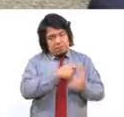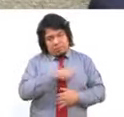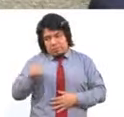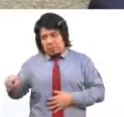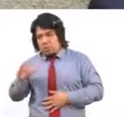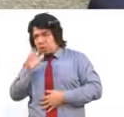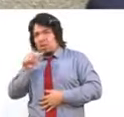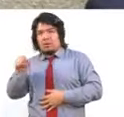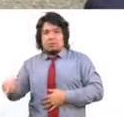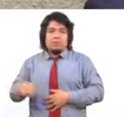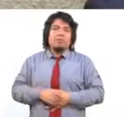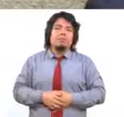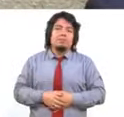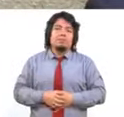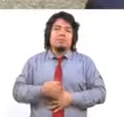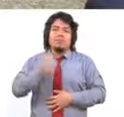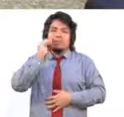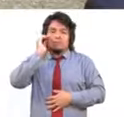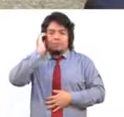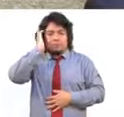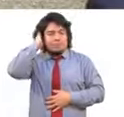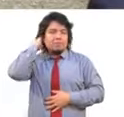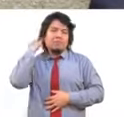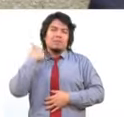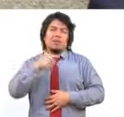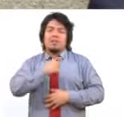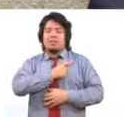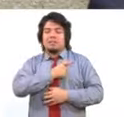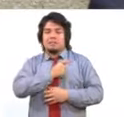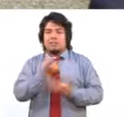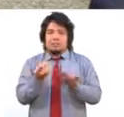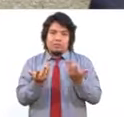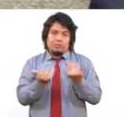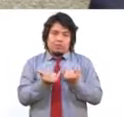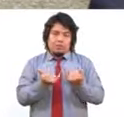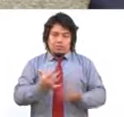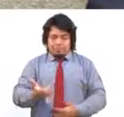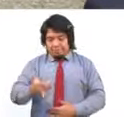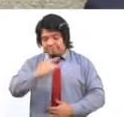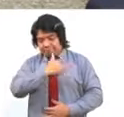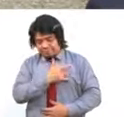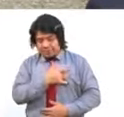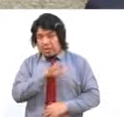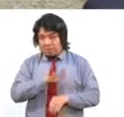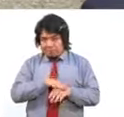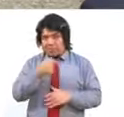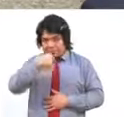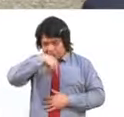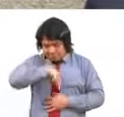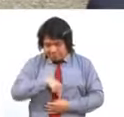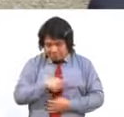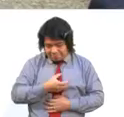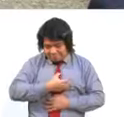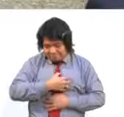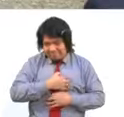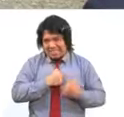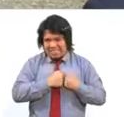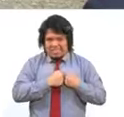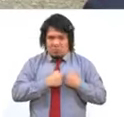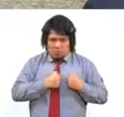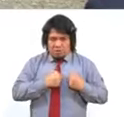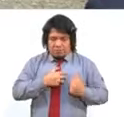en su vida cotidiana. Entonces, lo que tenemos que generar pues es mayor concientización para que no haya el mínimo rasgo